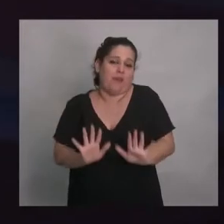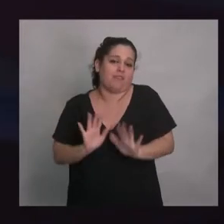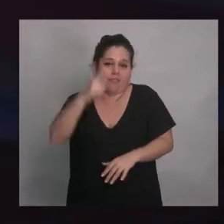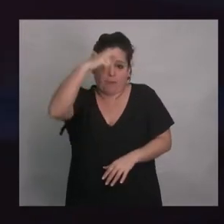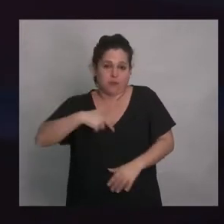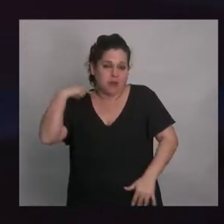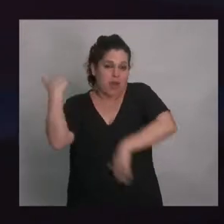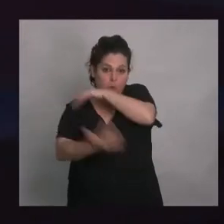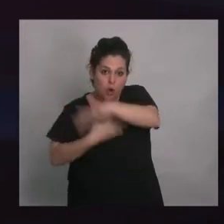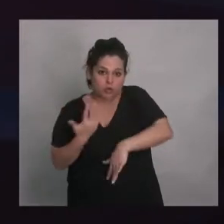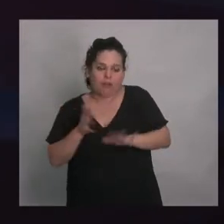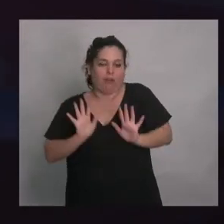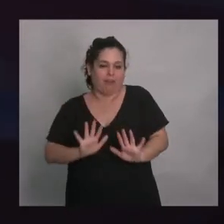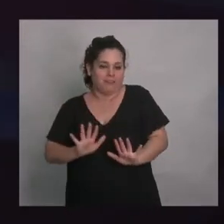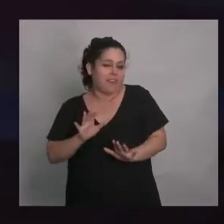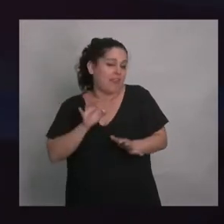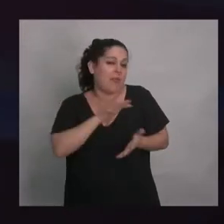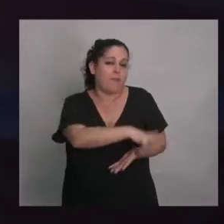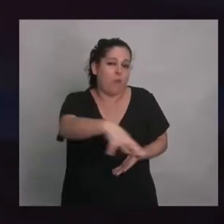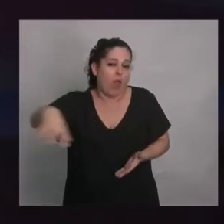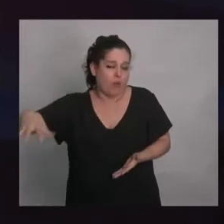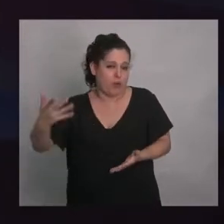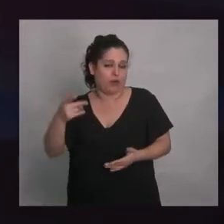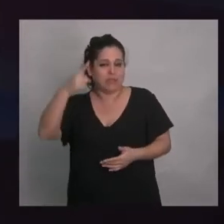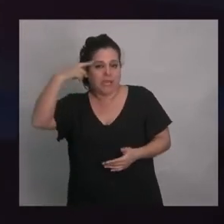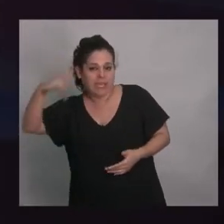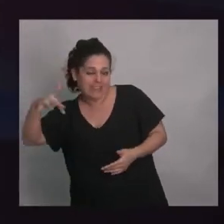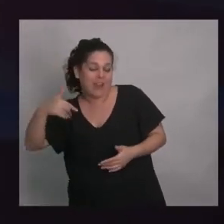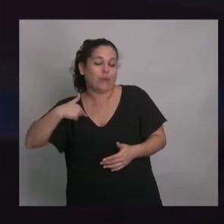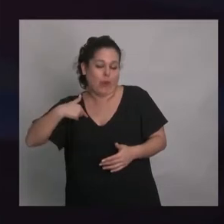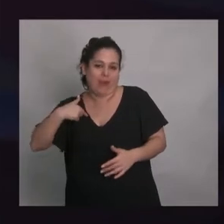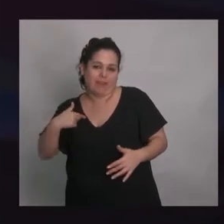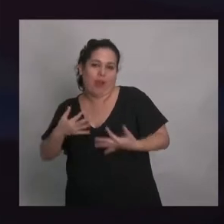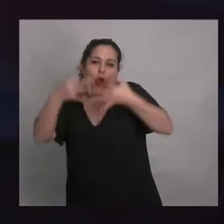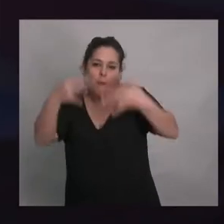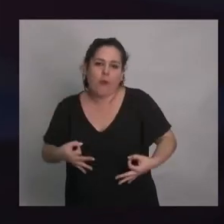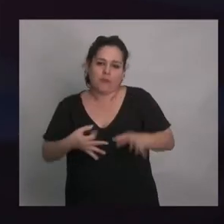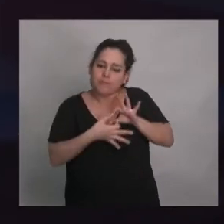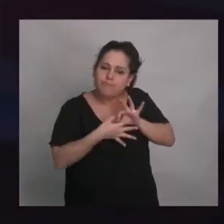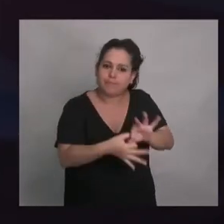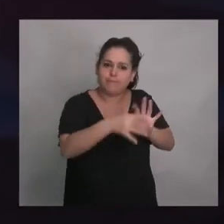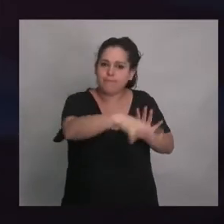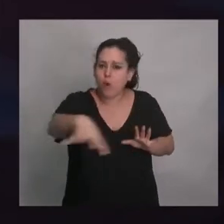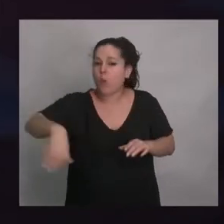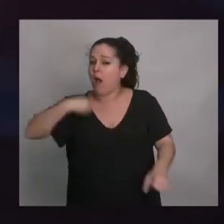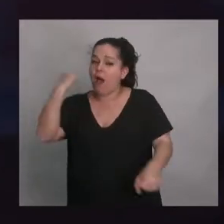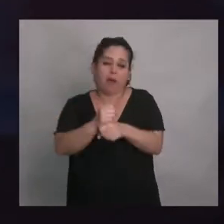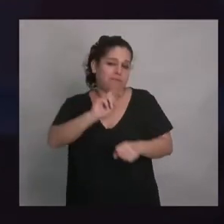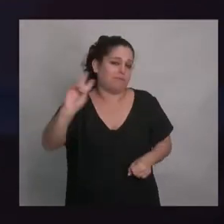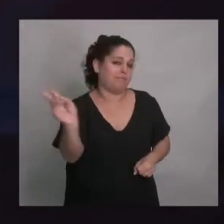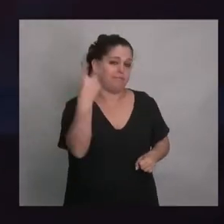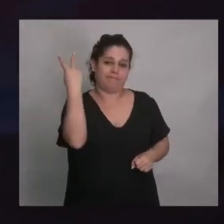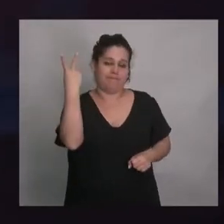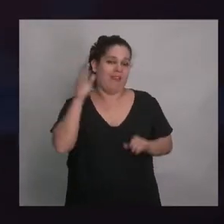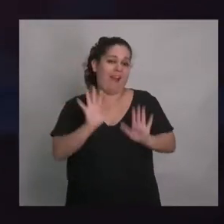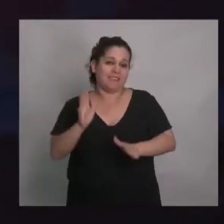revolucionario de los pueblos de un intelectual comprometido con los pueblos hasta que se acabe la vida así que